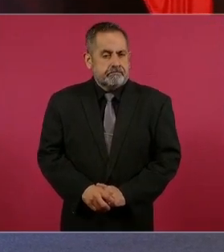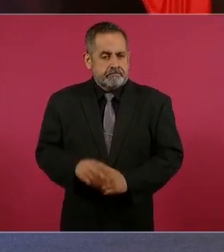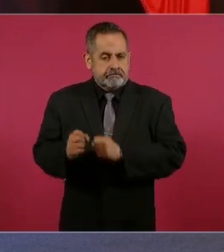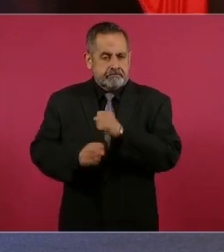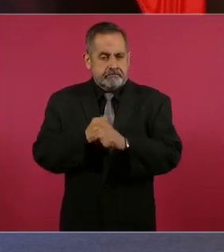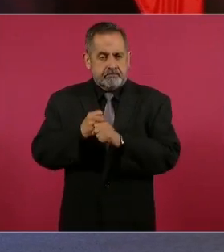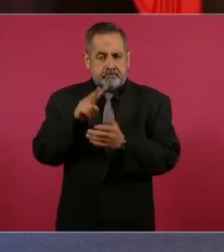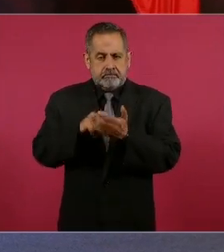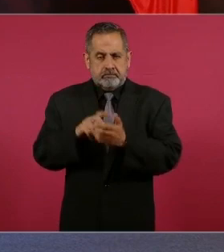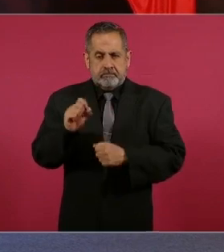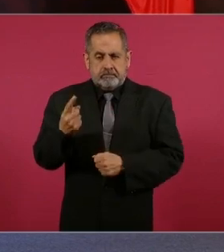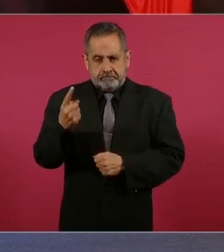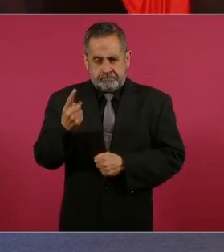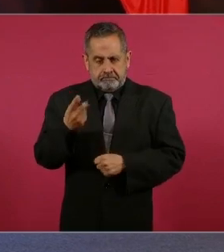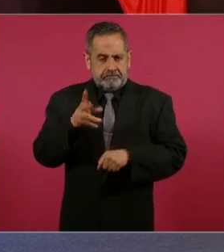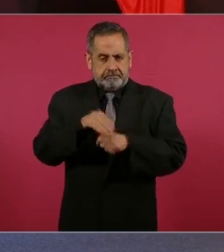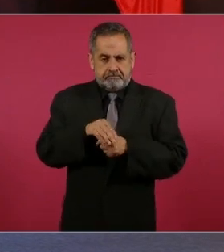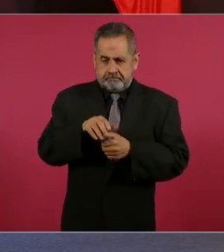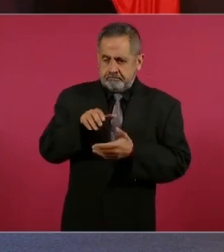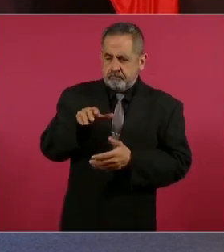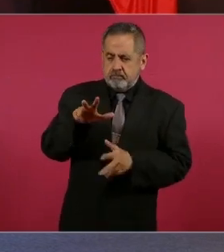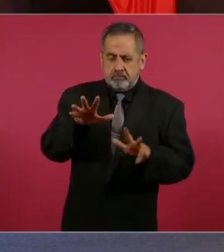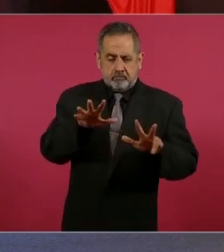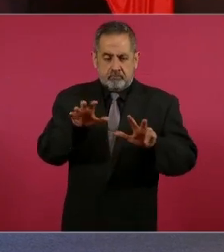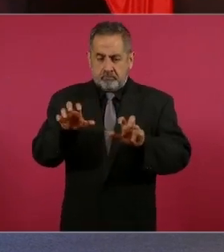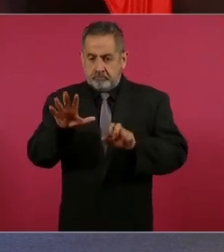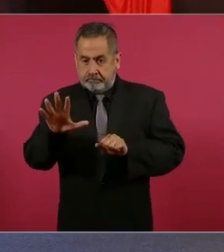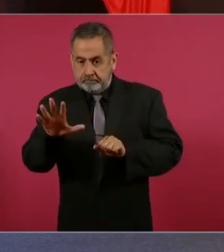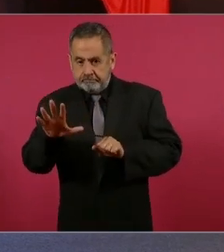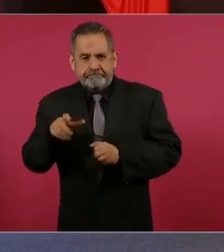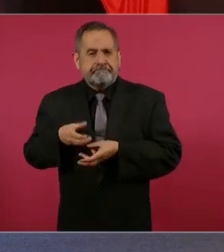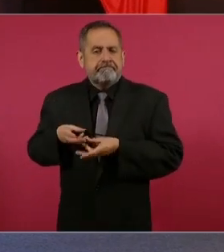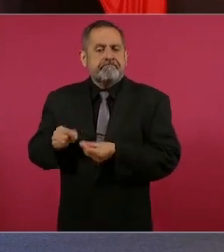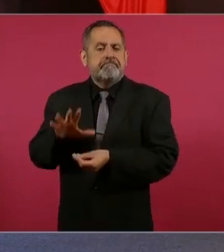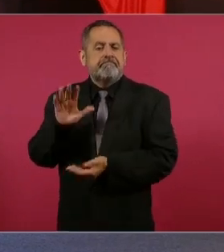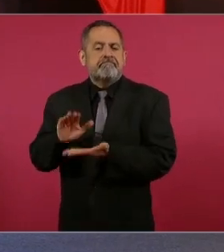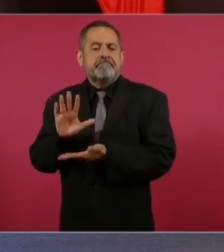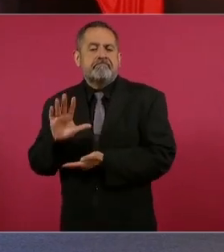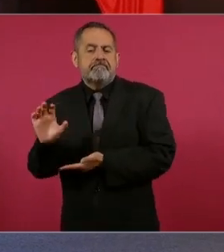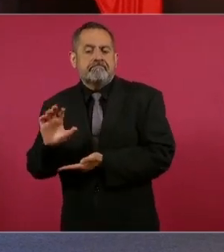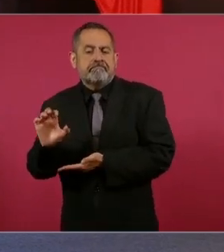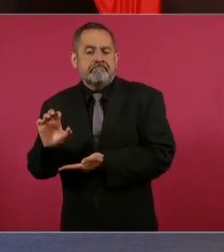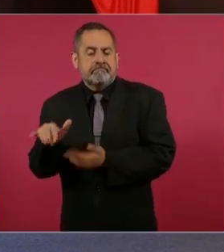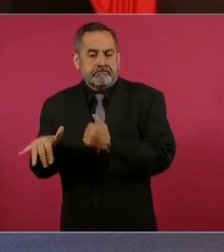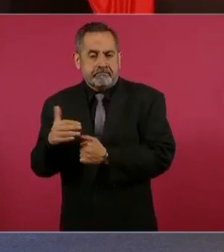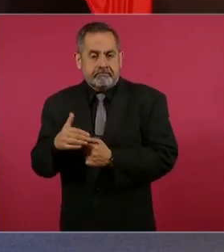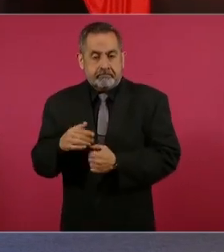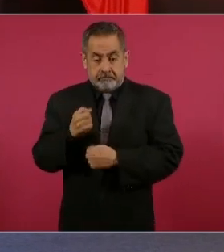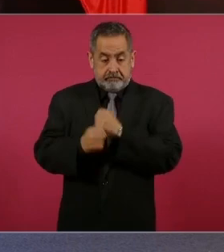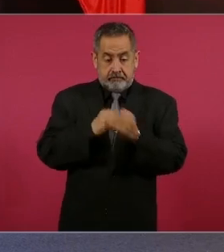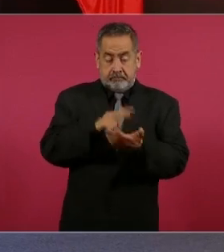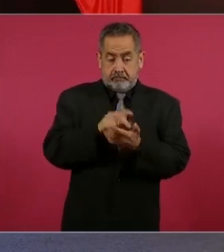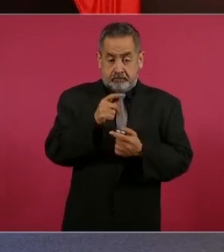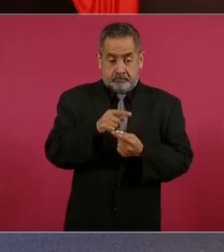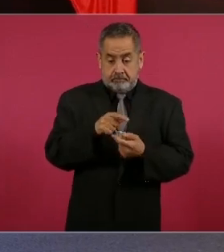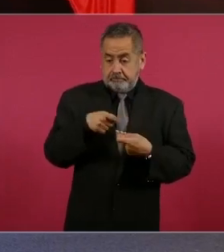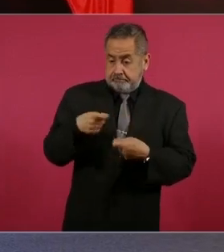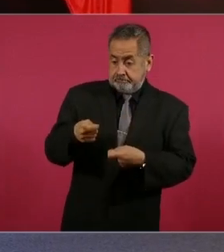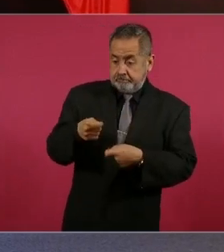En el 21 nos autorizaron 805 y ejercimos 515. En el 22 nos